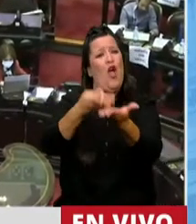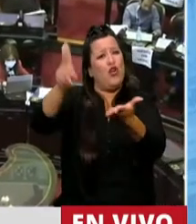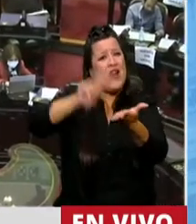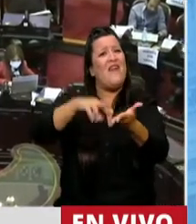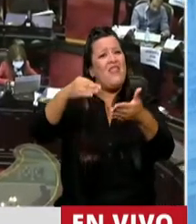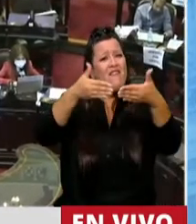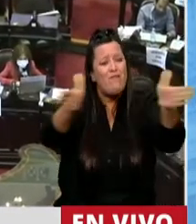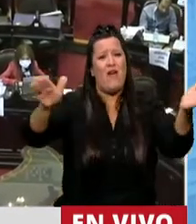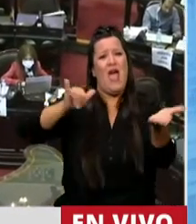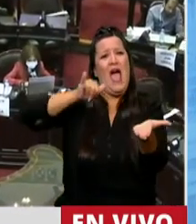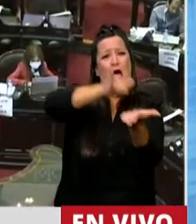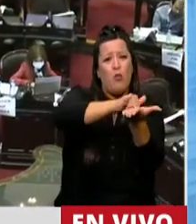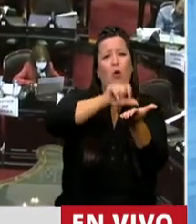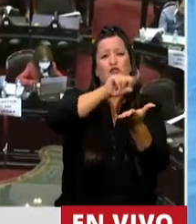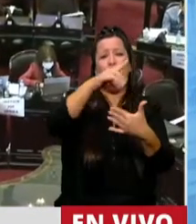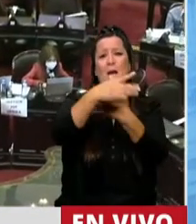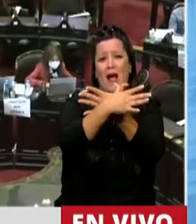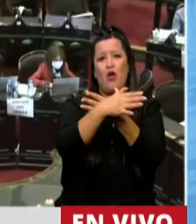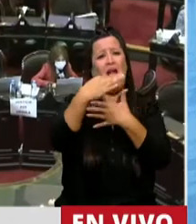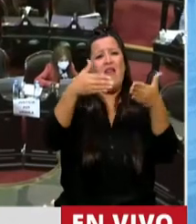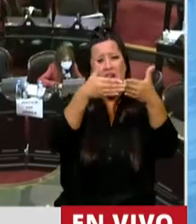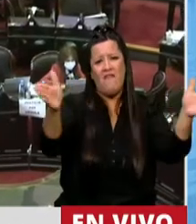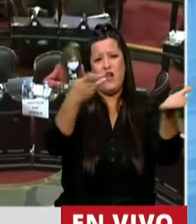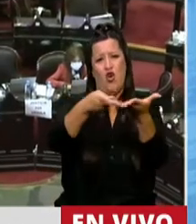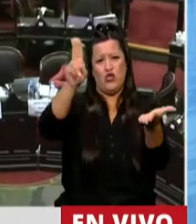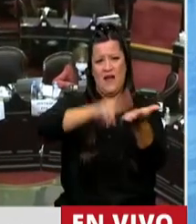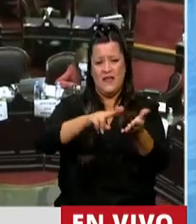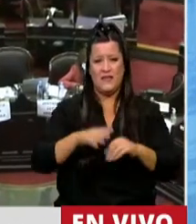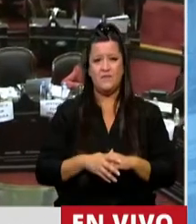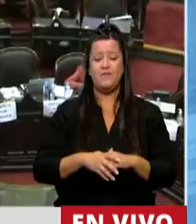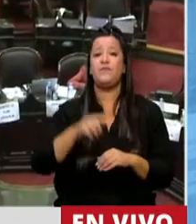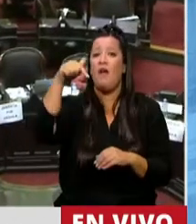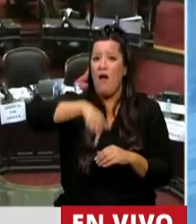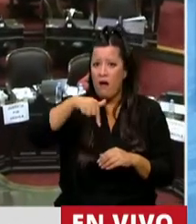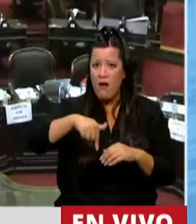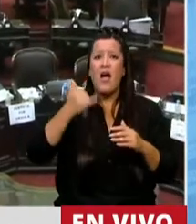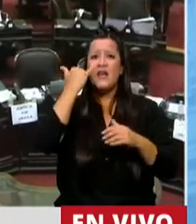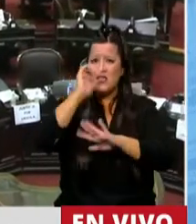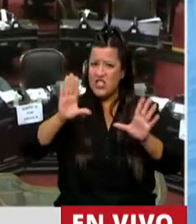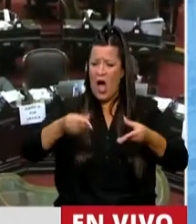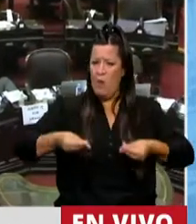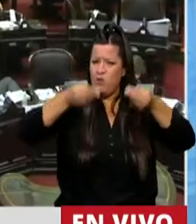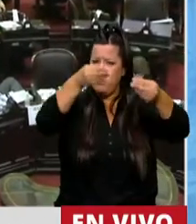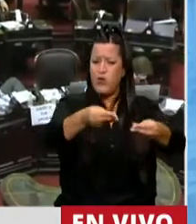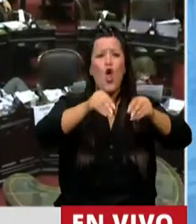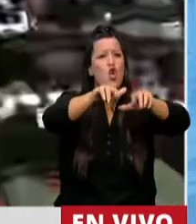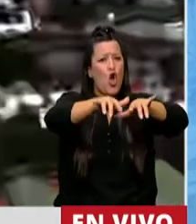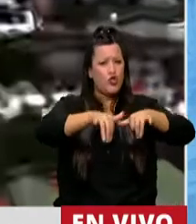del aeropuerto del Palomar. Acá, en mis manos, y ya hice entrega de una